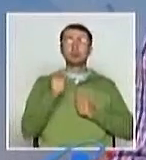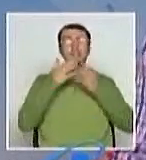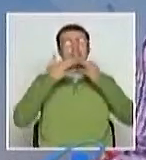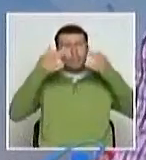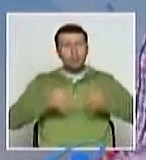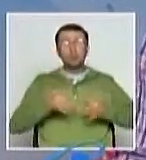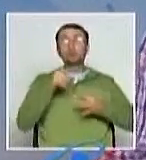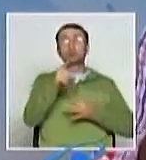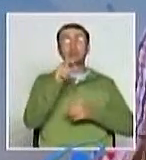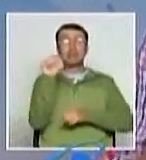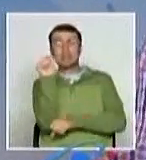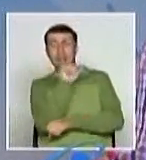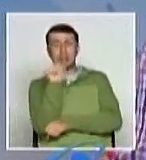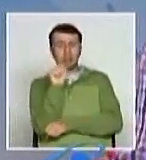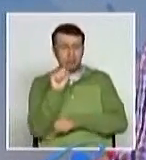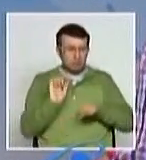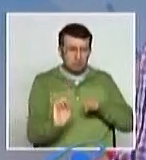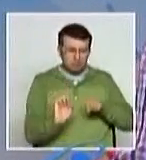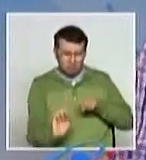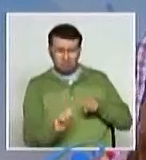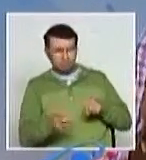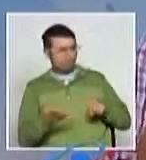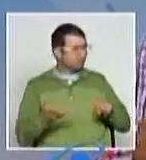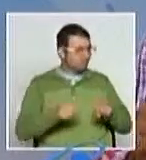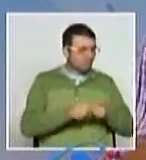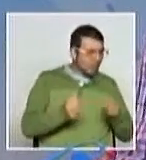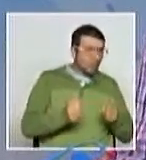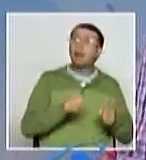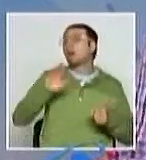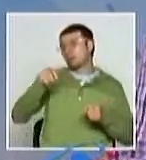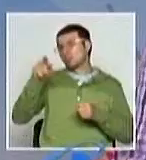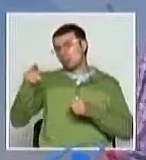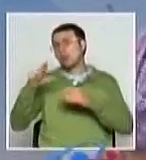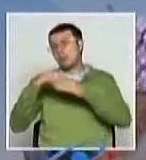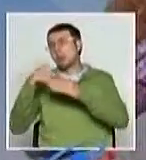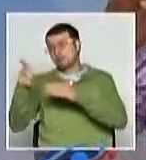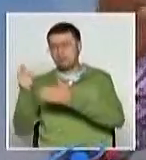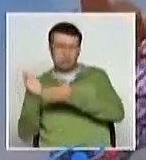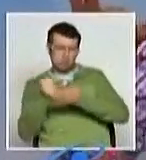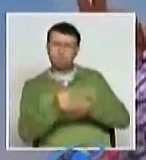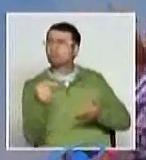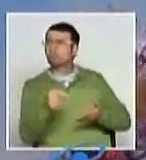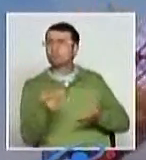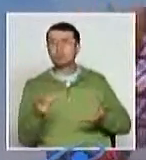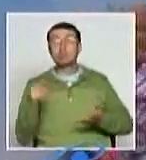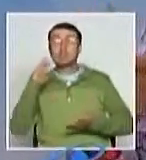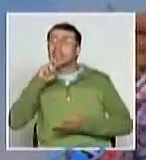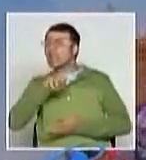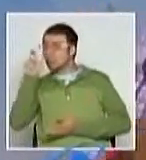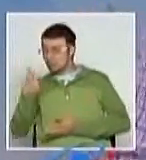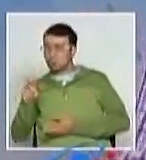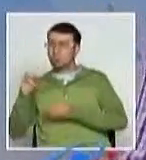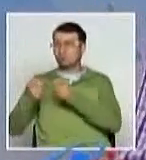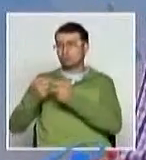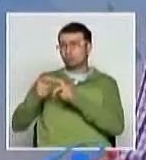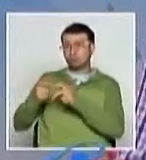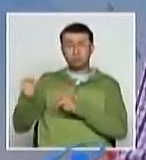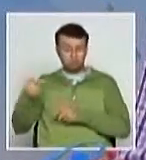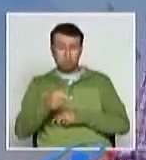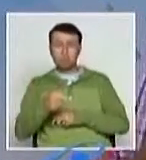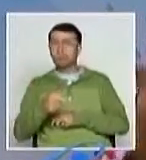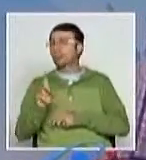el carro y no lo llevan donde el panadero ni donde el carpintero lo llevan donde el mecánico y Ojalá sea bien bueno para que no no me